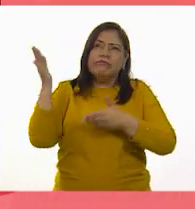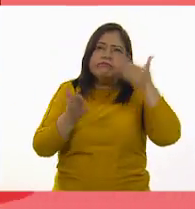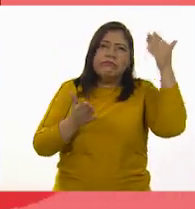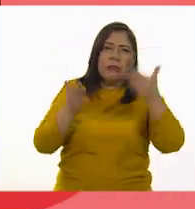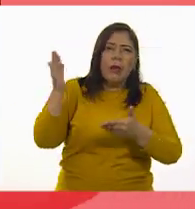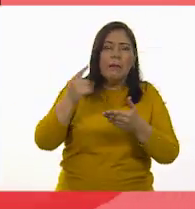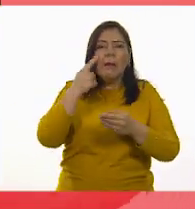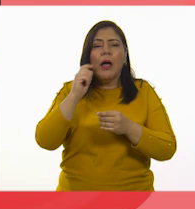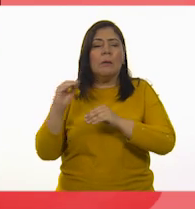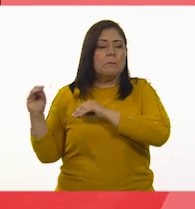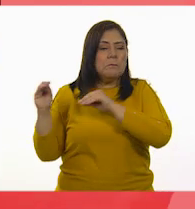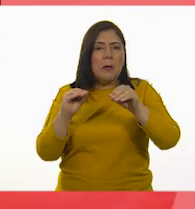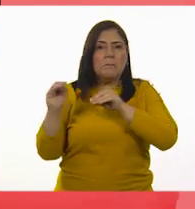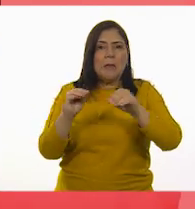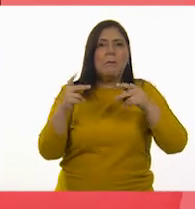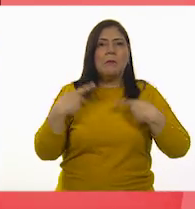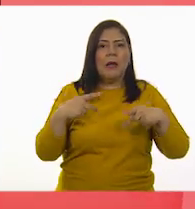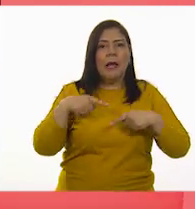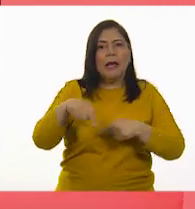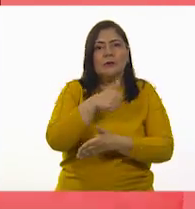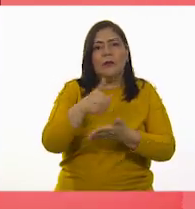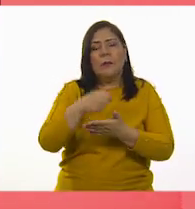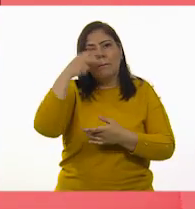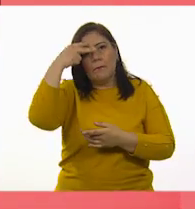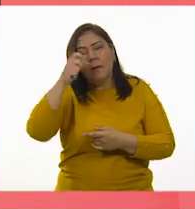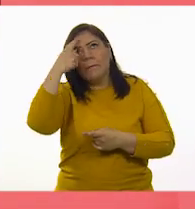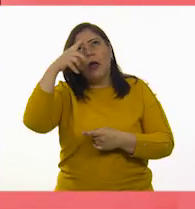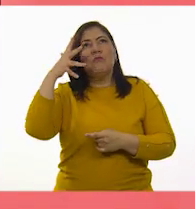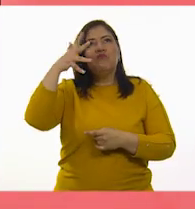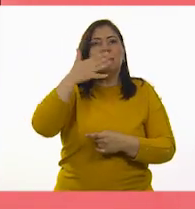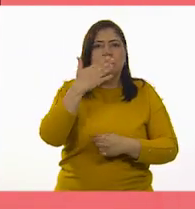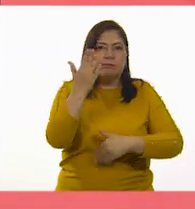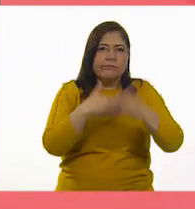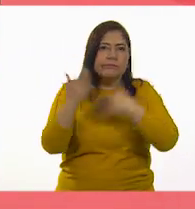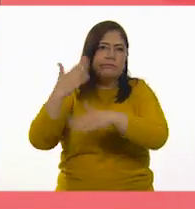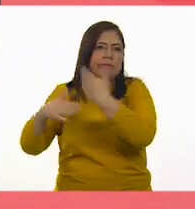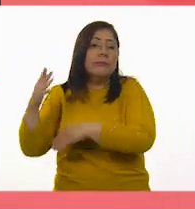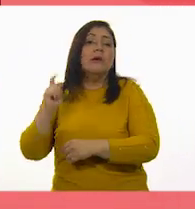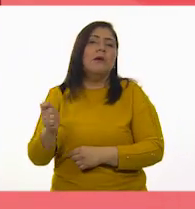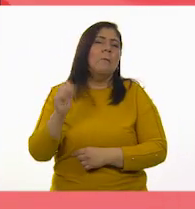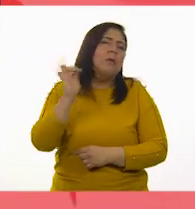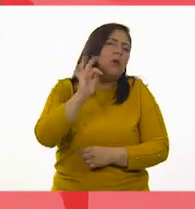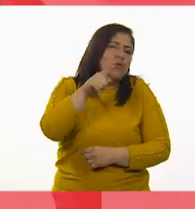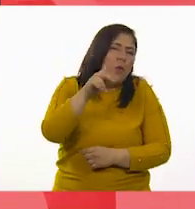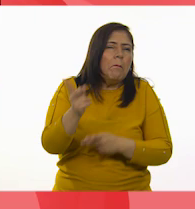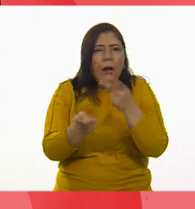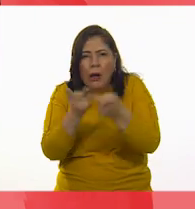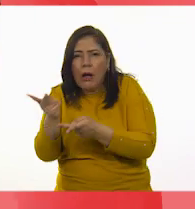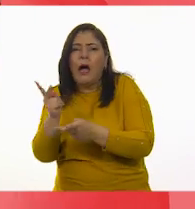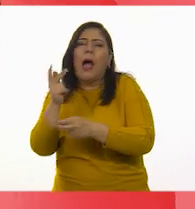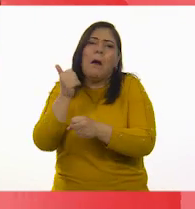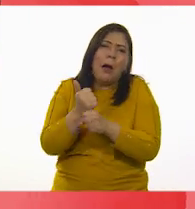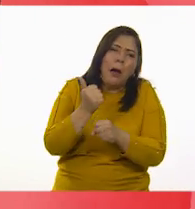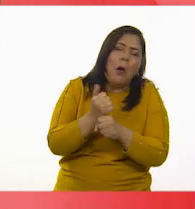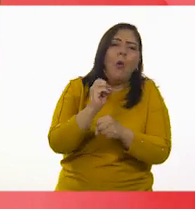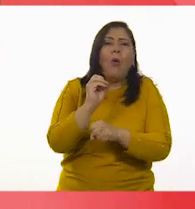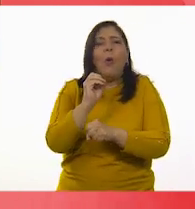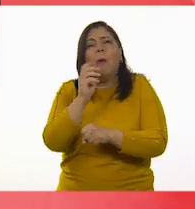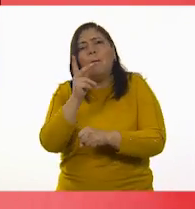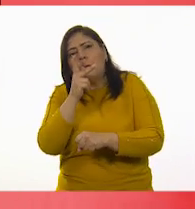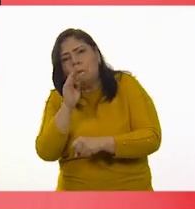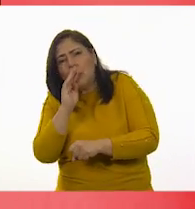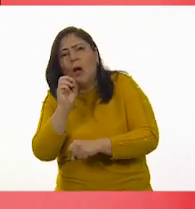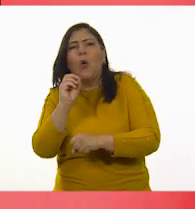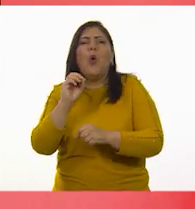un mejor panorama y estabilidad a futuro. Prueba de ello es que si preguntas ya sea a tus padres o a tus abuelos sobre el lugar donde